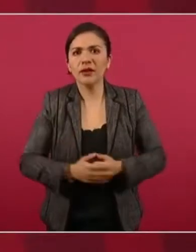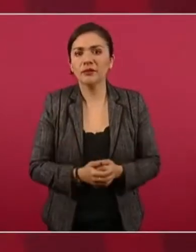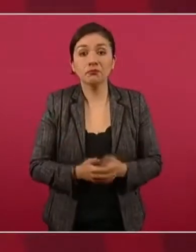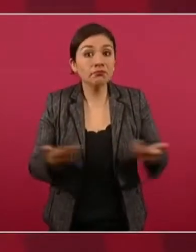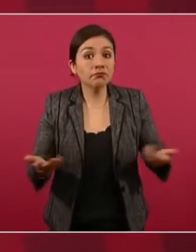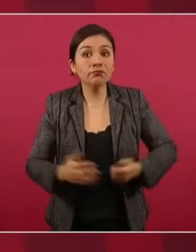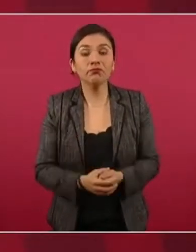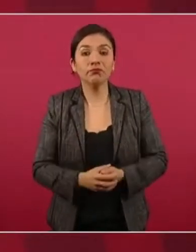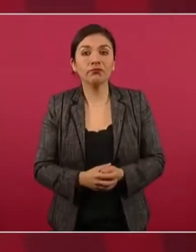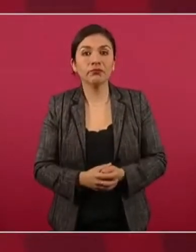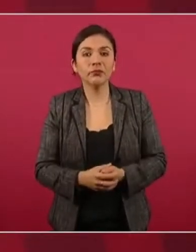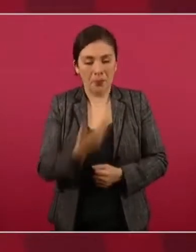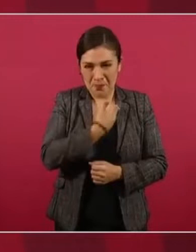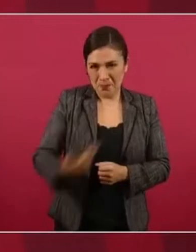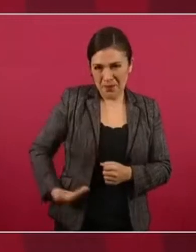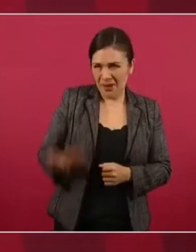¿Qué presidente de México